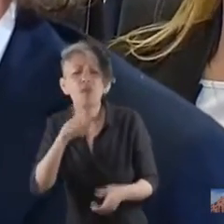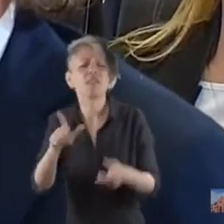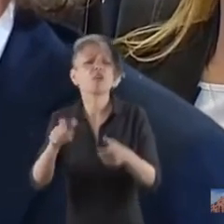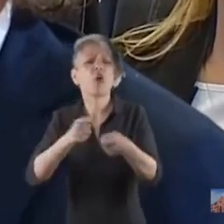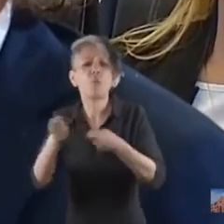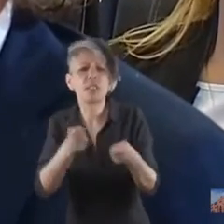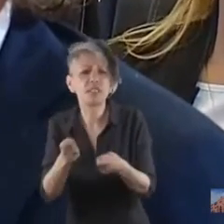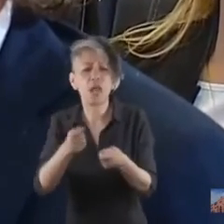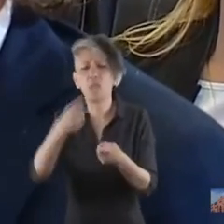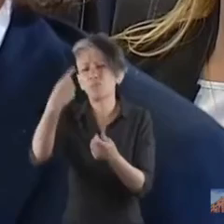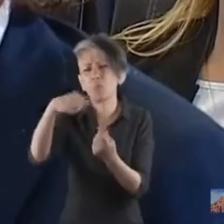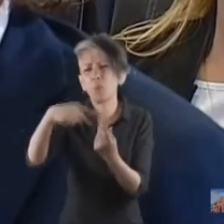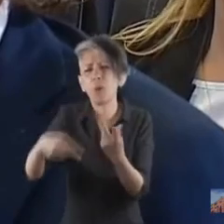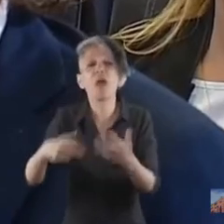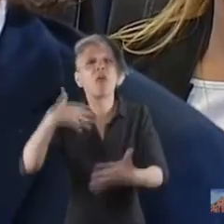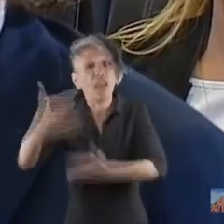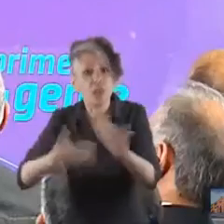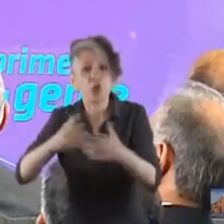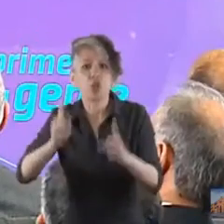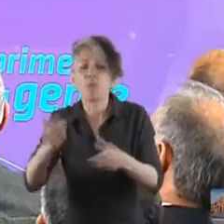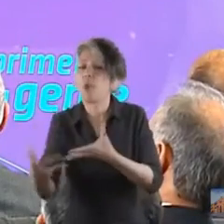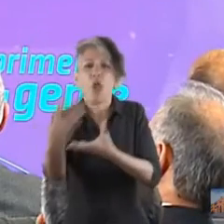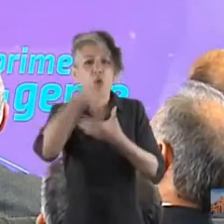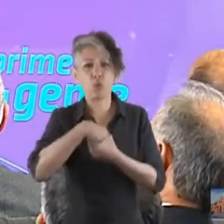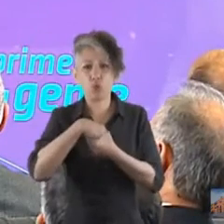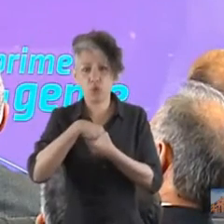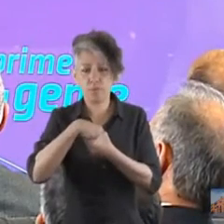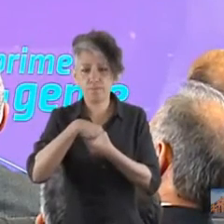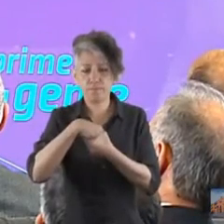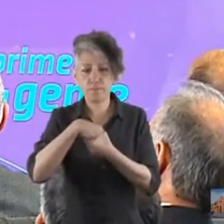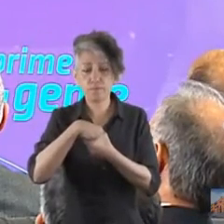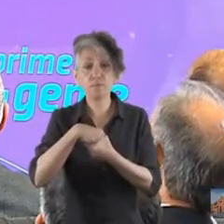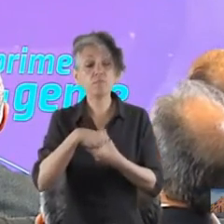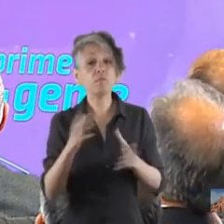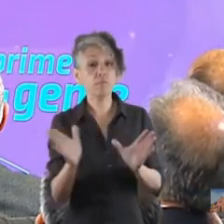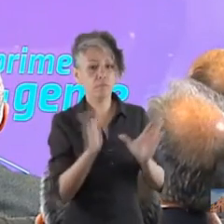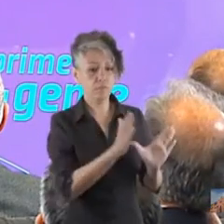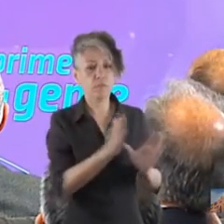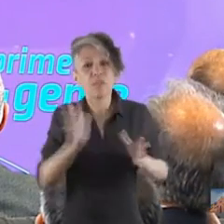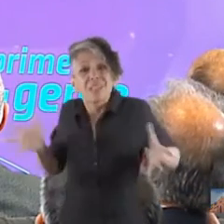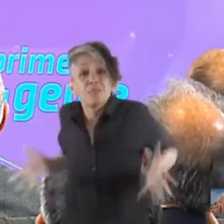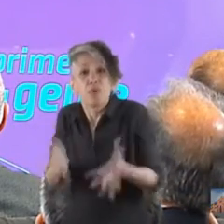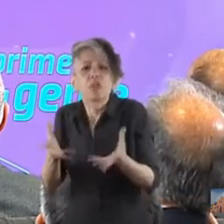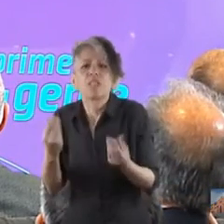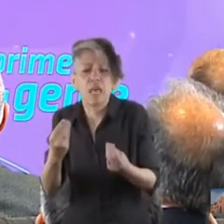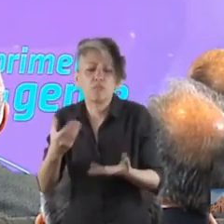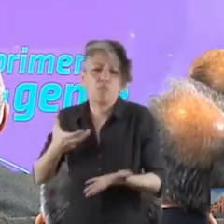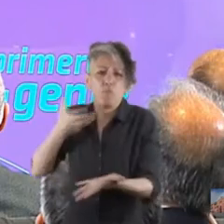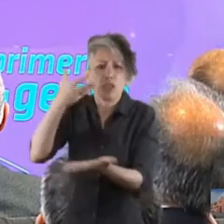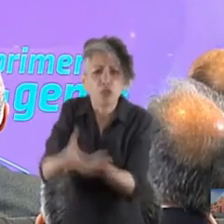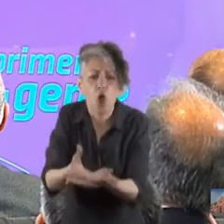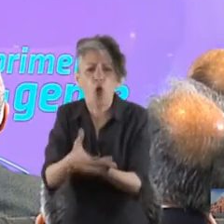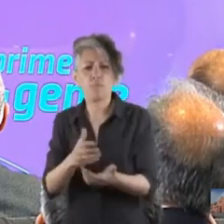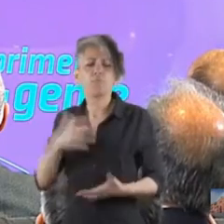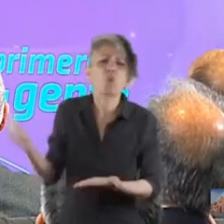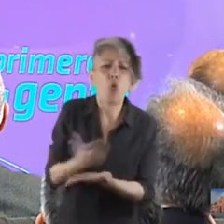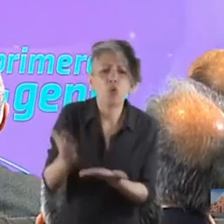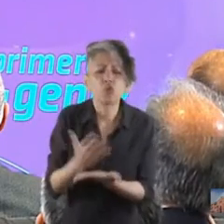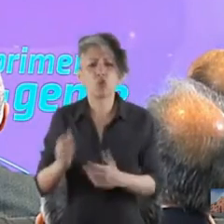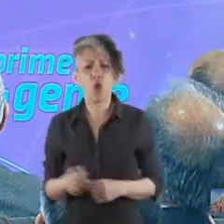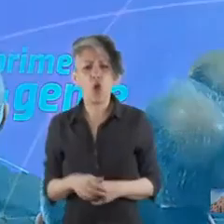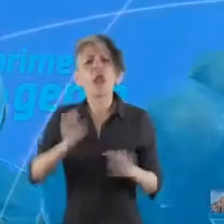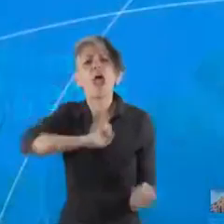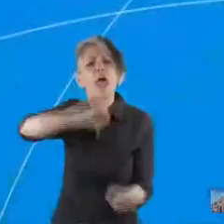desarrollo con inclusión en cuanto a los motores de inversión producción exportaciones